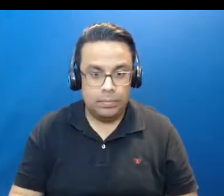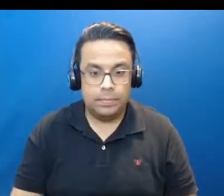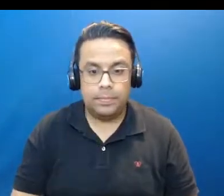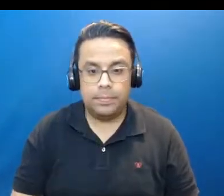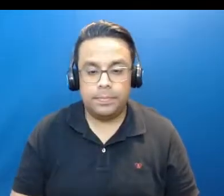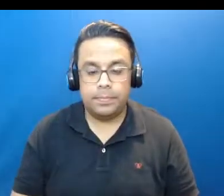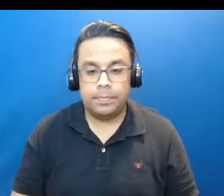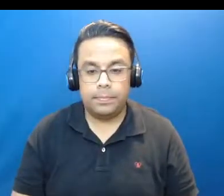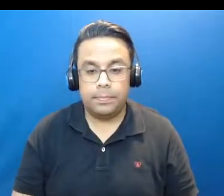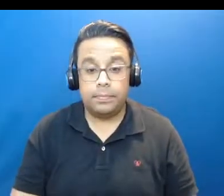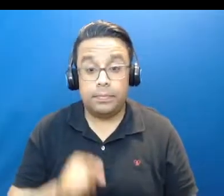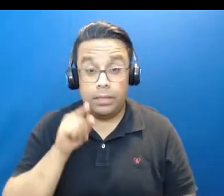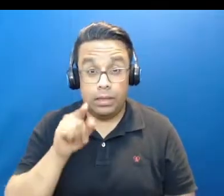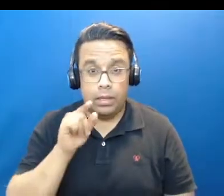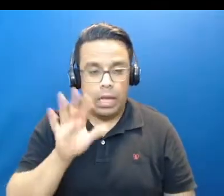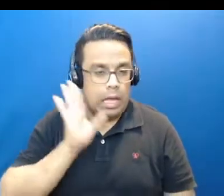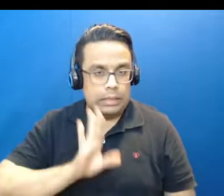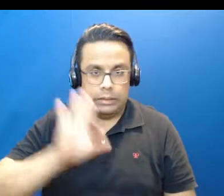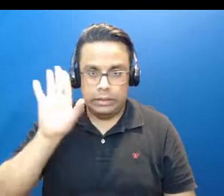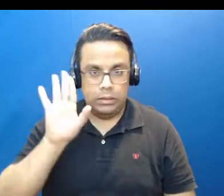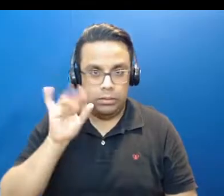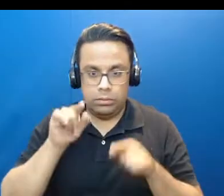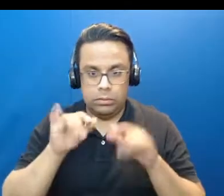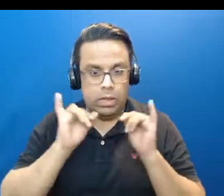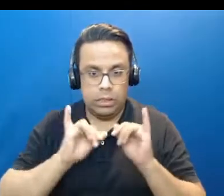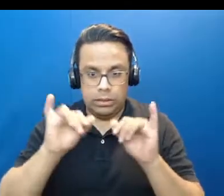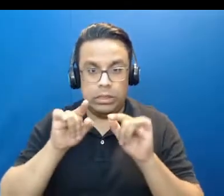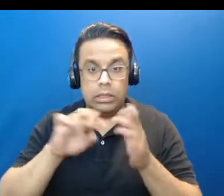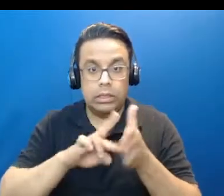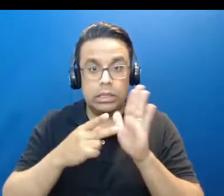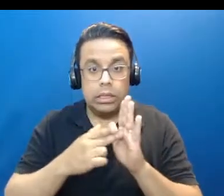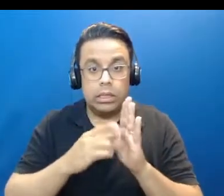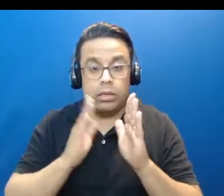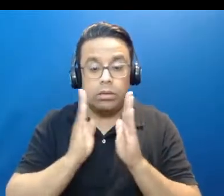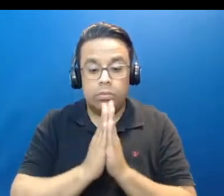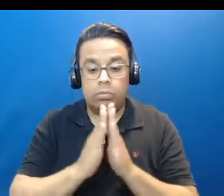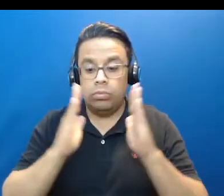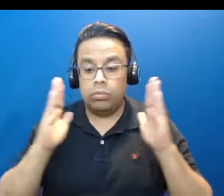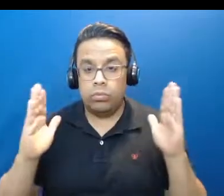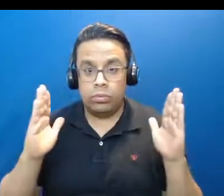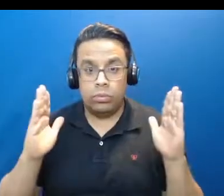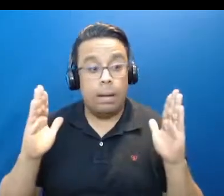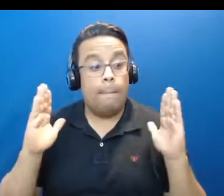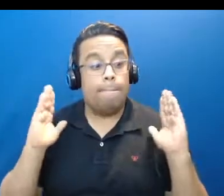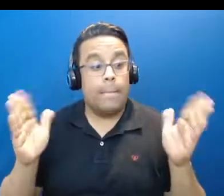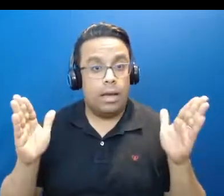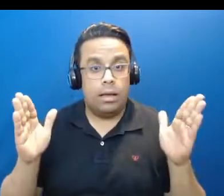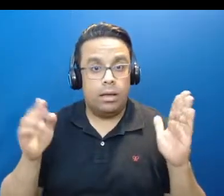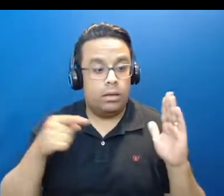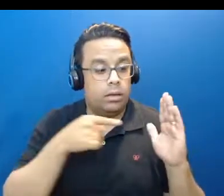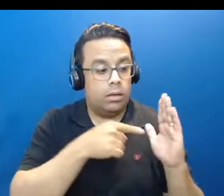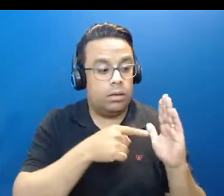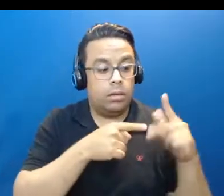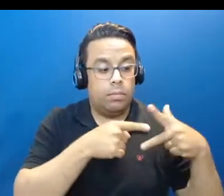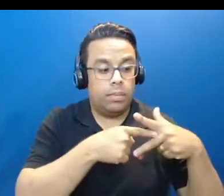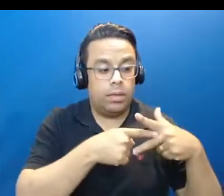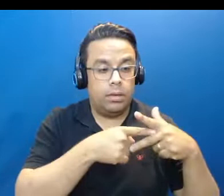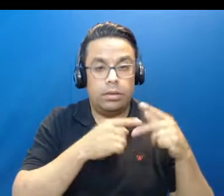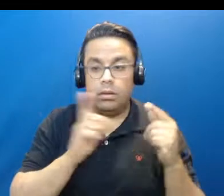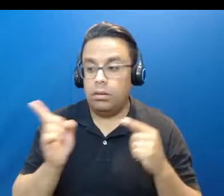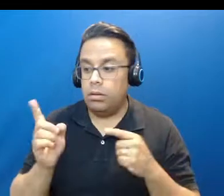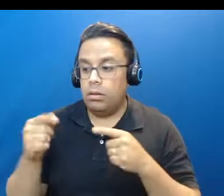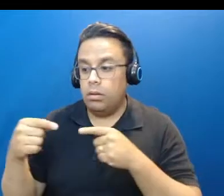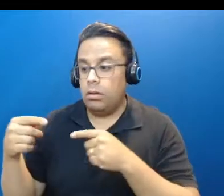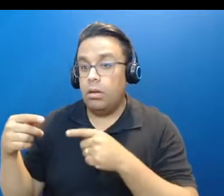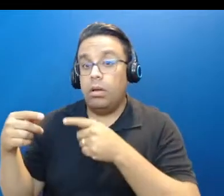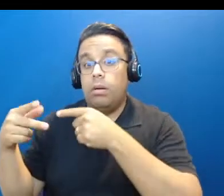Bien, estas dimensiones las vamos a dejar por defecto, que son los espacios que hay a partir de la línea de contorno, el- la distancia